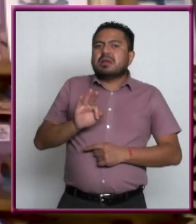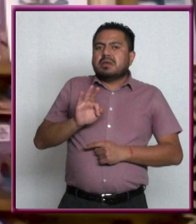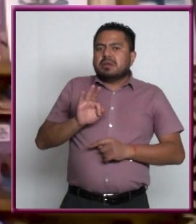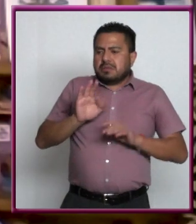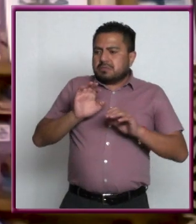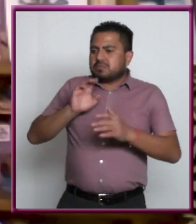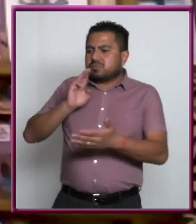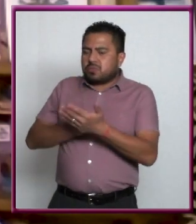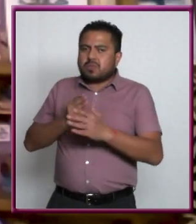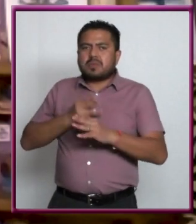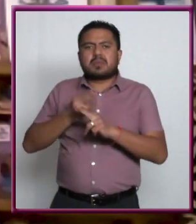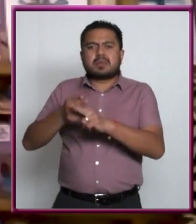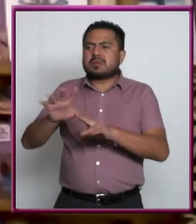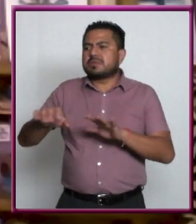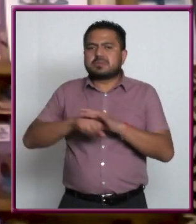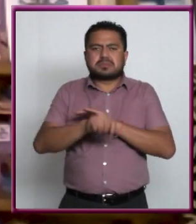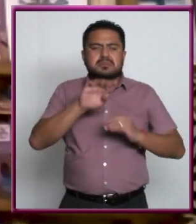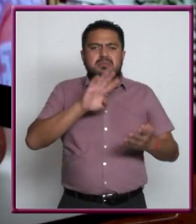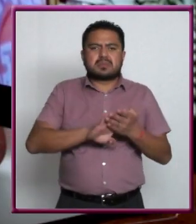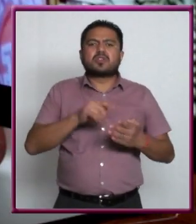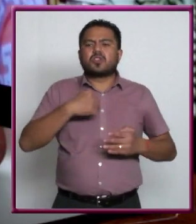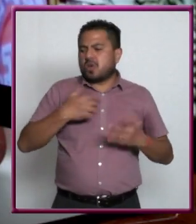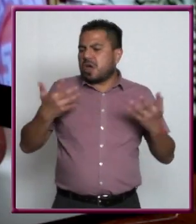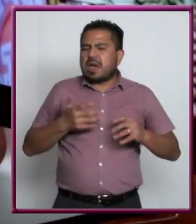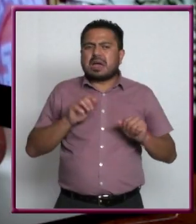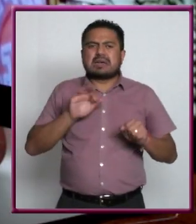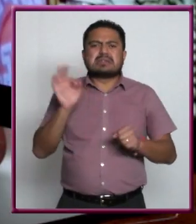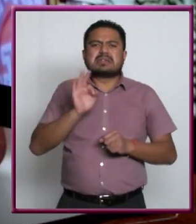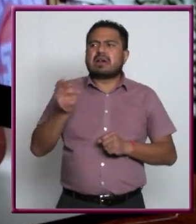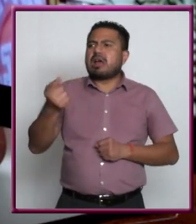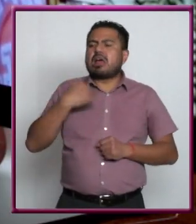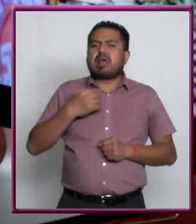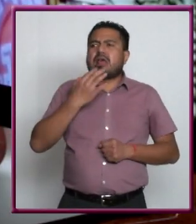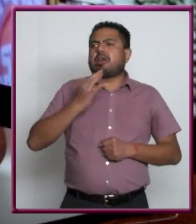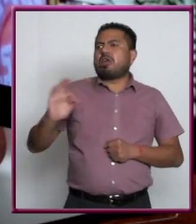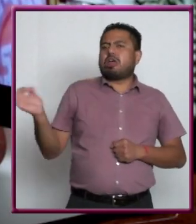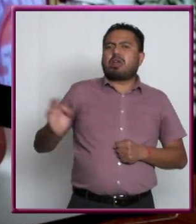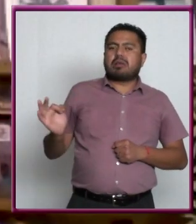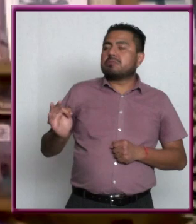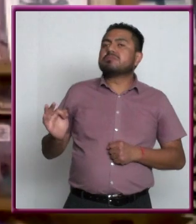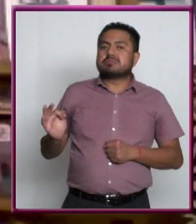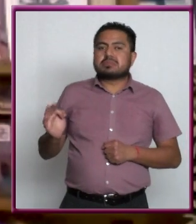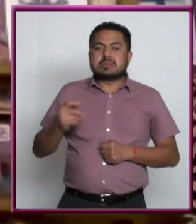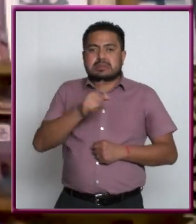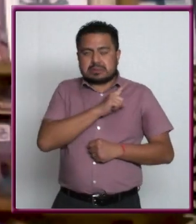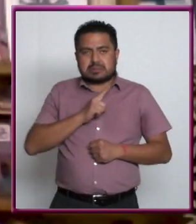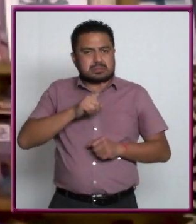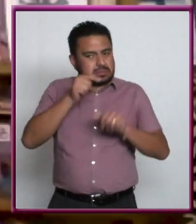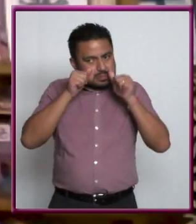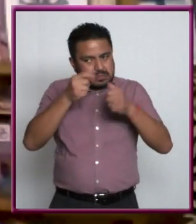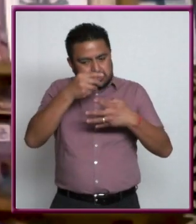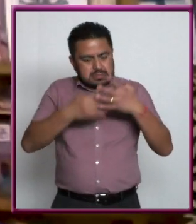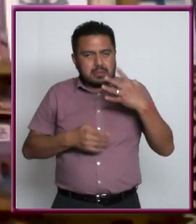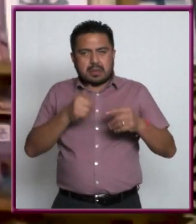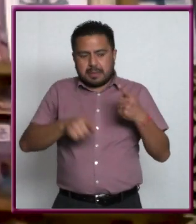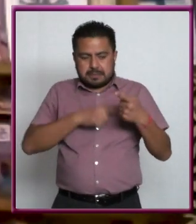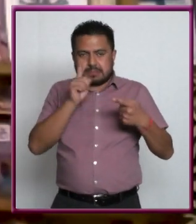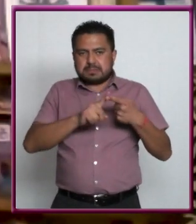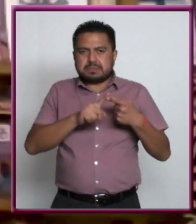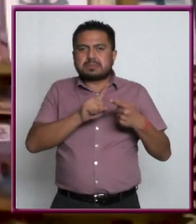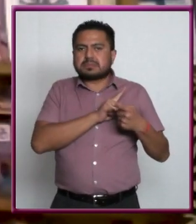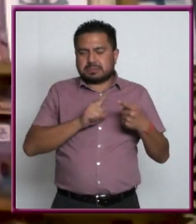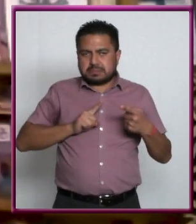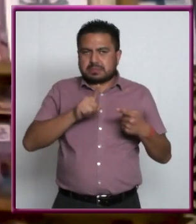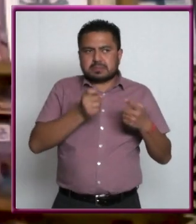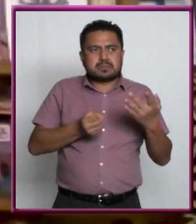puede pues tener desde multas hasta prisión. ¿Y qué hago yo si me están chantajeando? Aquí habría que seguir varios pasos, o sea,